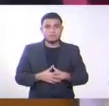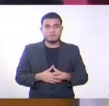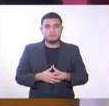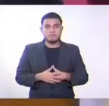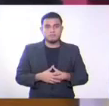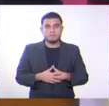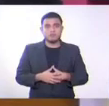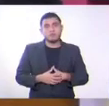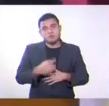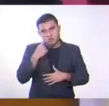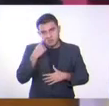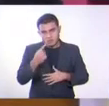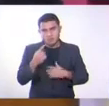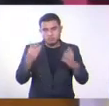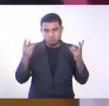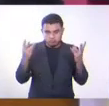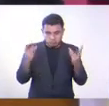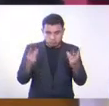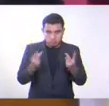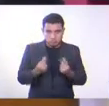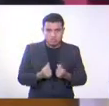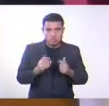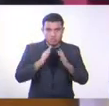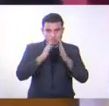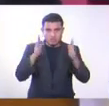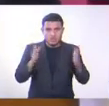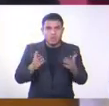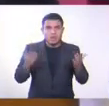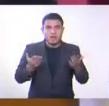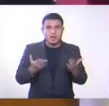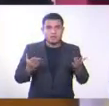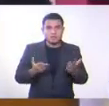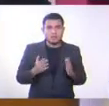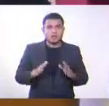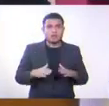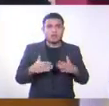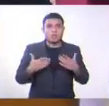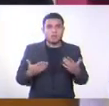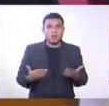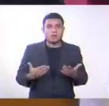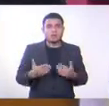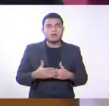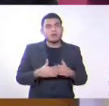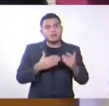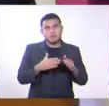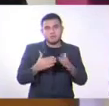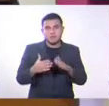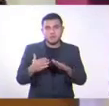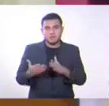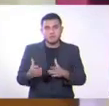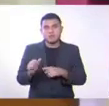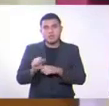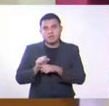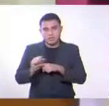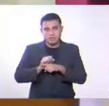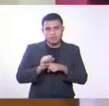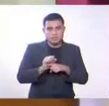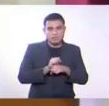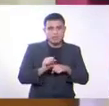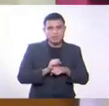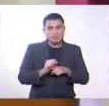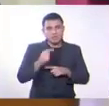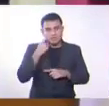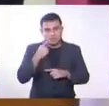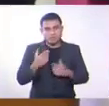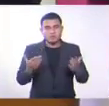deducido de una forma general y es momento de hacerlo para casos particulares y ver cómo tenemos que escribir esto.